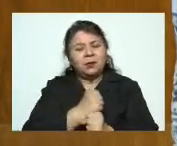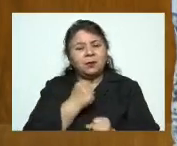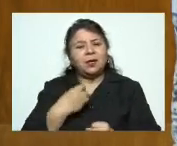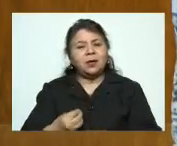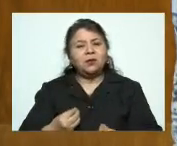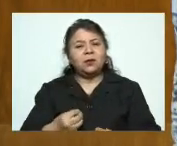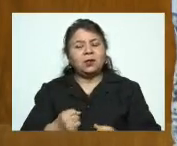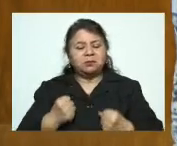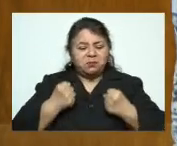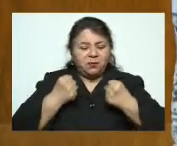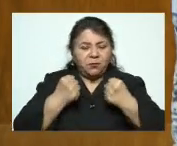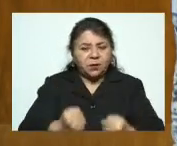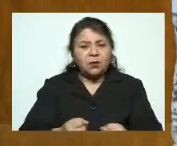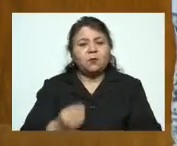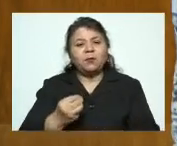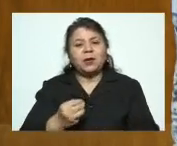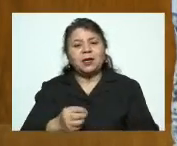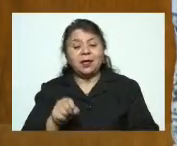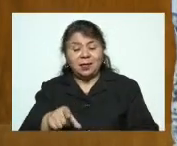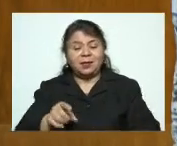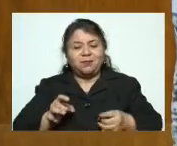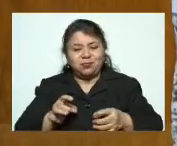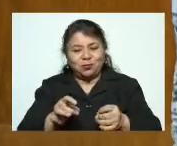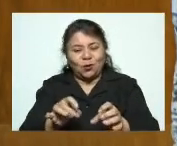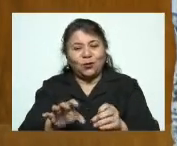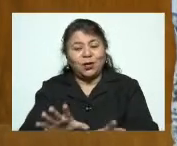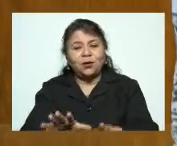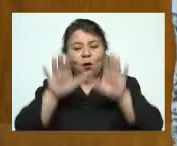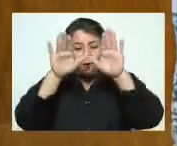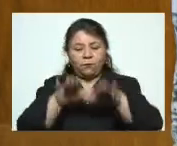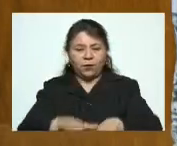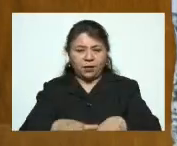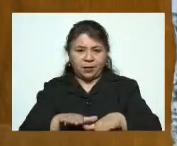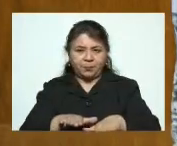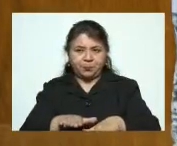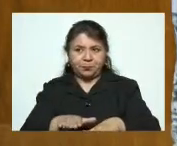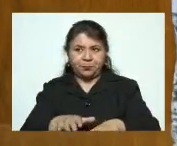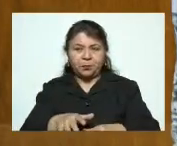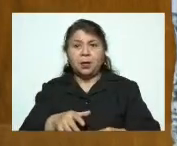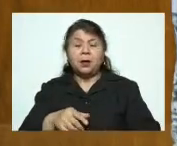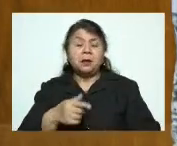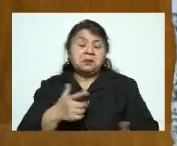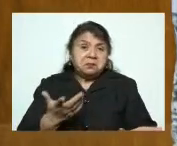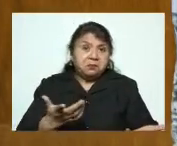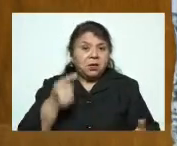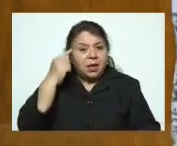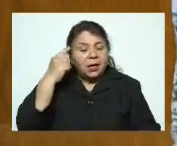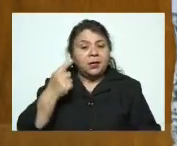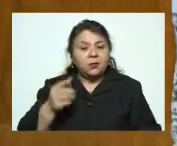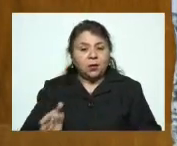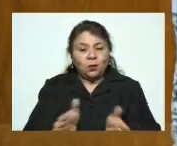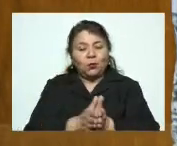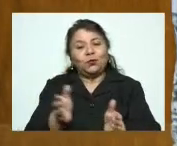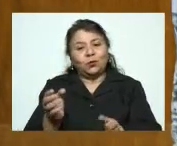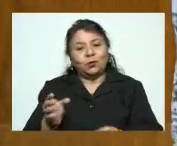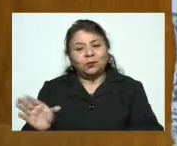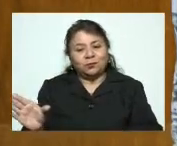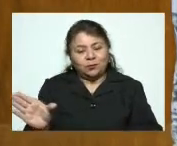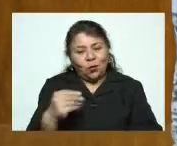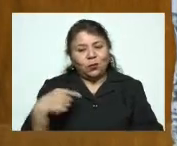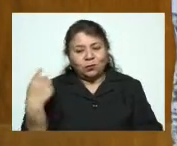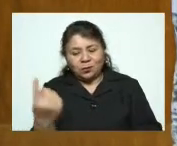Creo oportuno también reflexionar con ustedes que viene un nuevo periodo en la provincia de San Juan, en